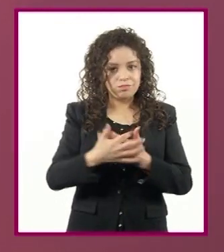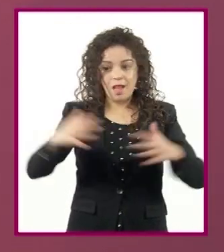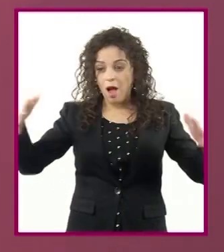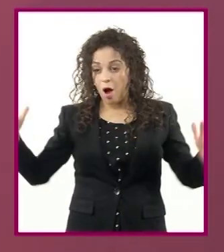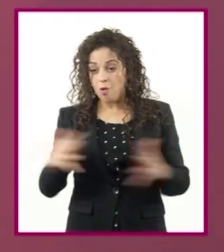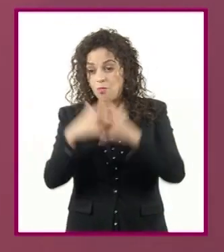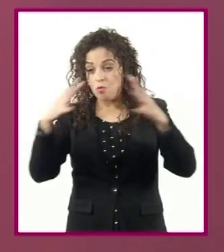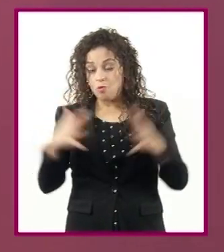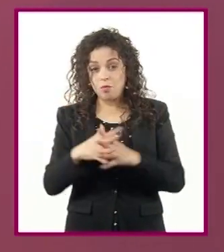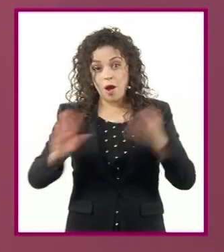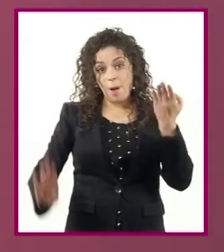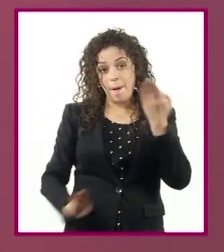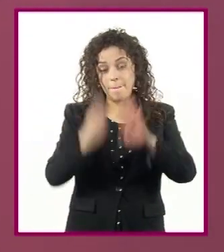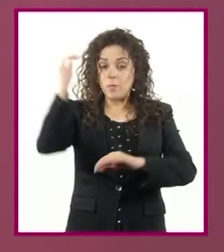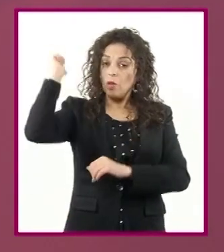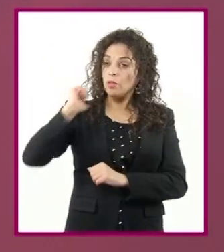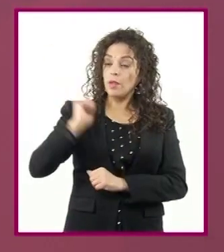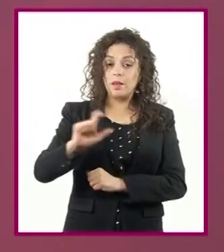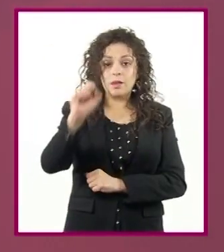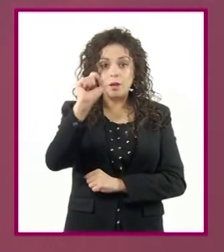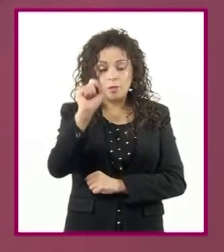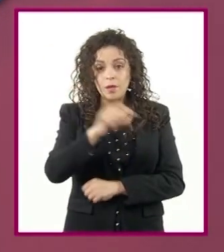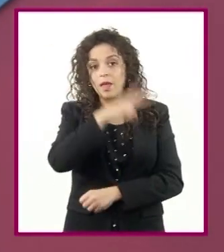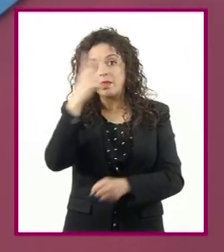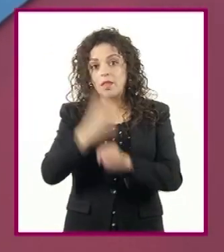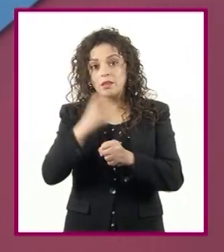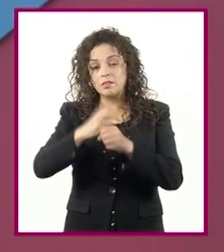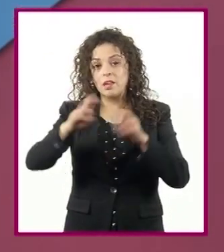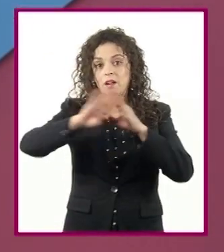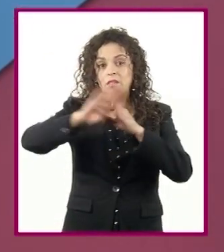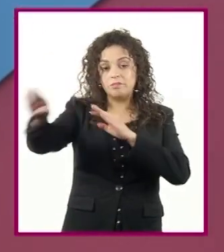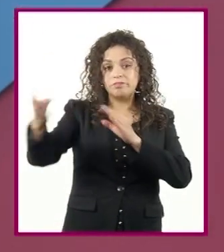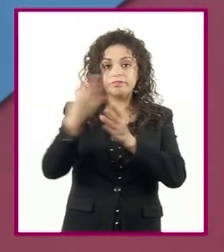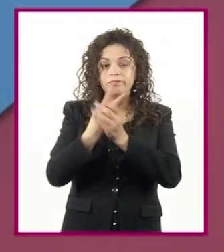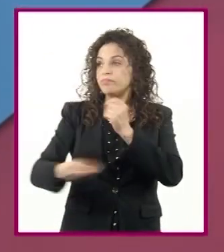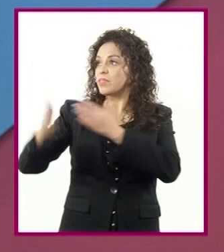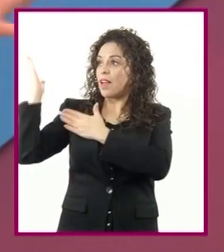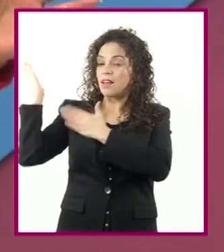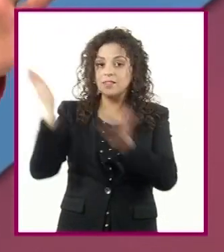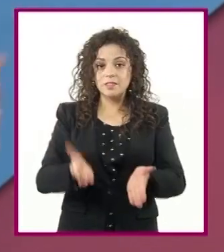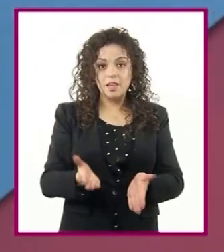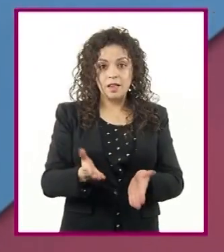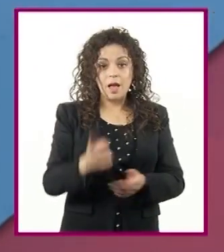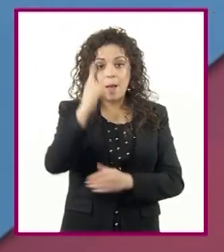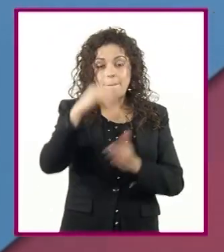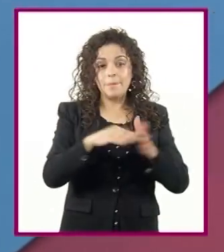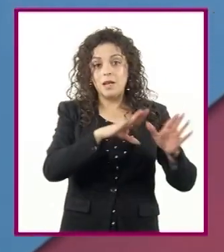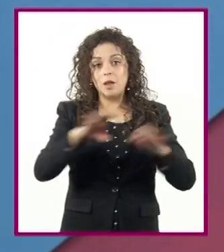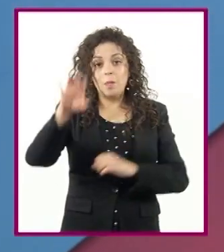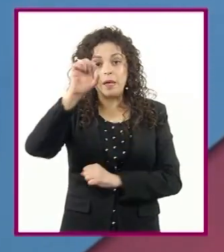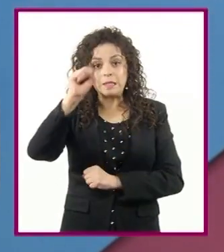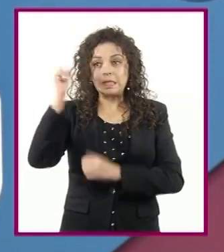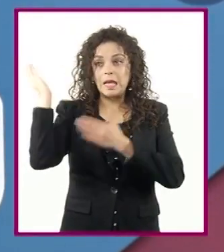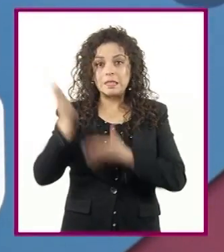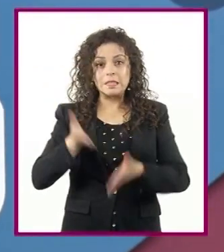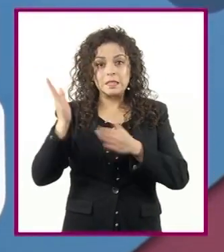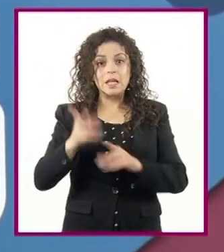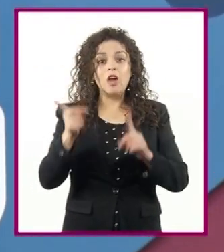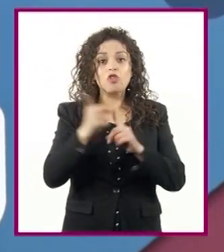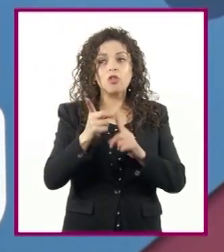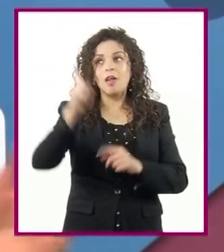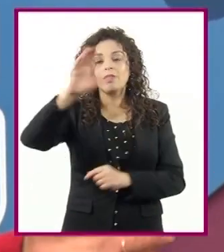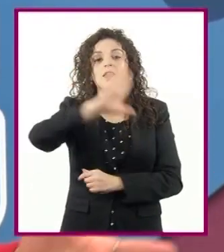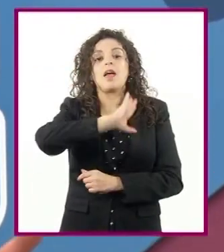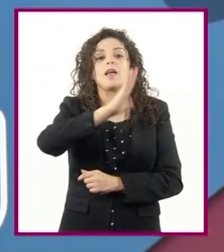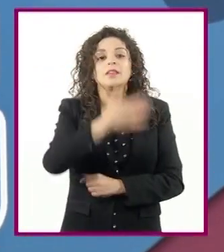siglo XX llegó una segunda ola migratoria. Para 1960 arribó un grupo desde España que